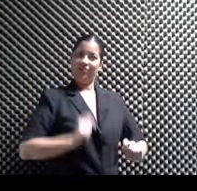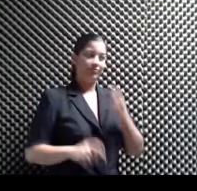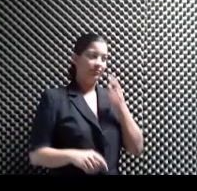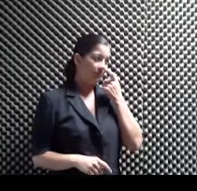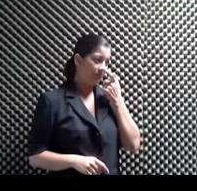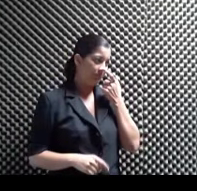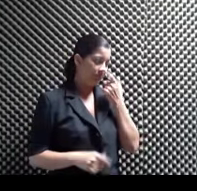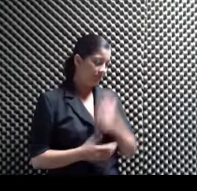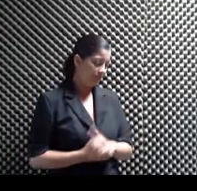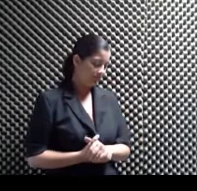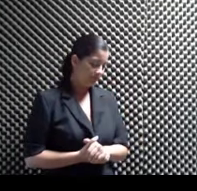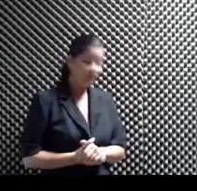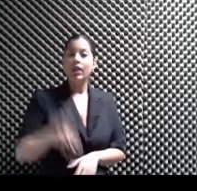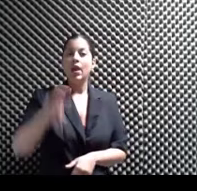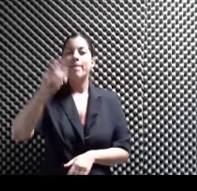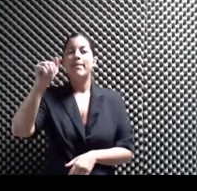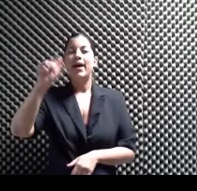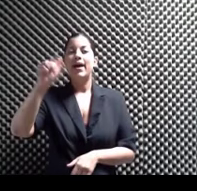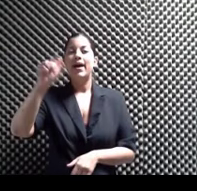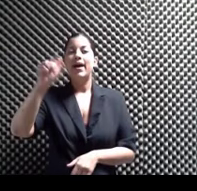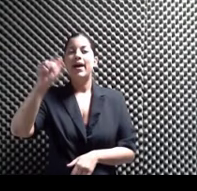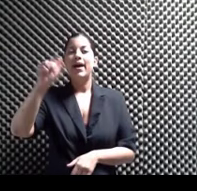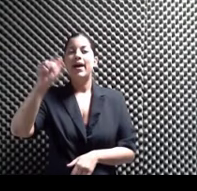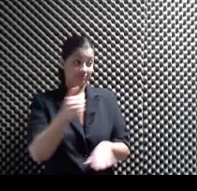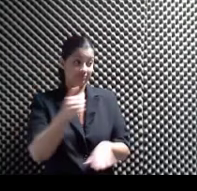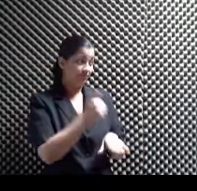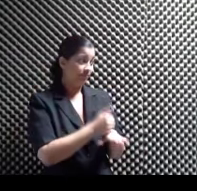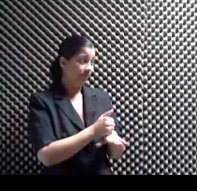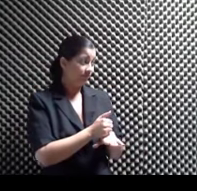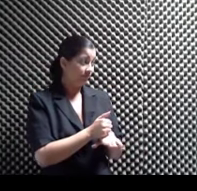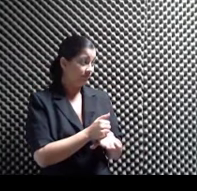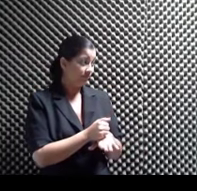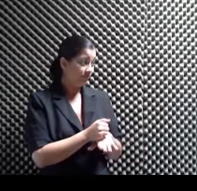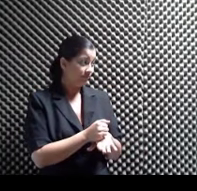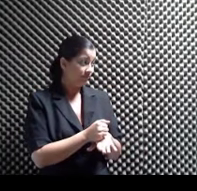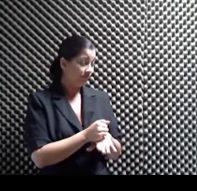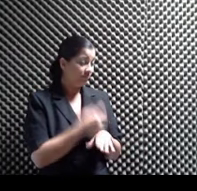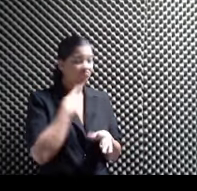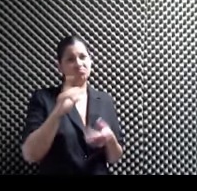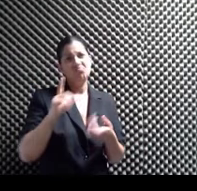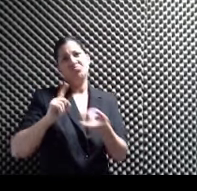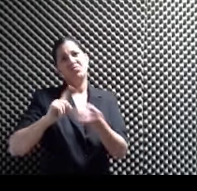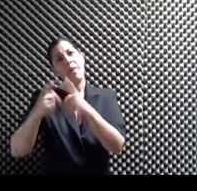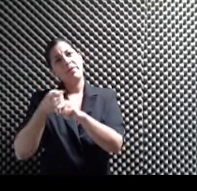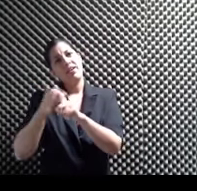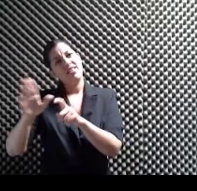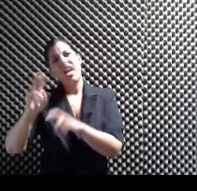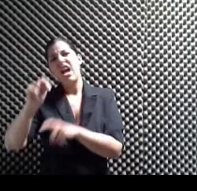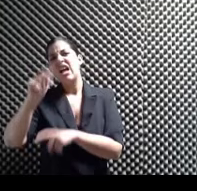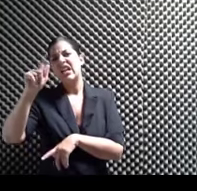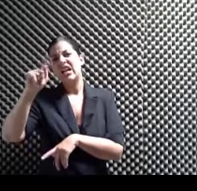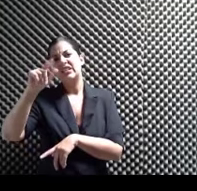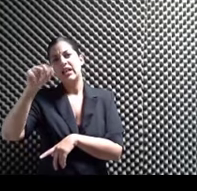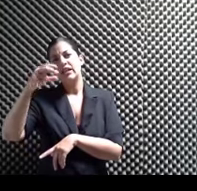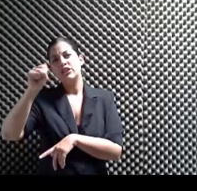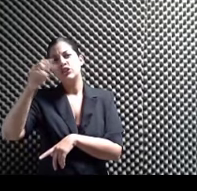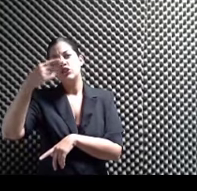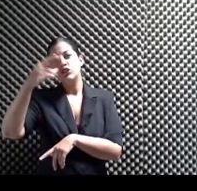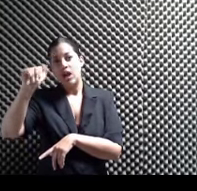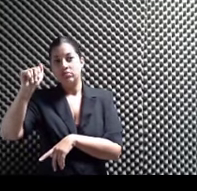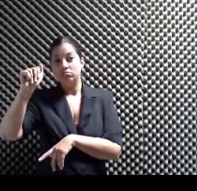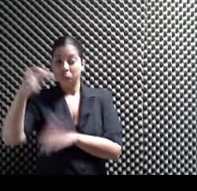Marian trae Una pieza Que la habían comisionado La habían dado A una amiga de ella Natasha Gutin Y entonces La